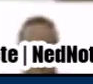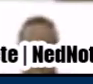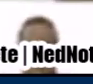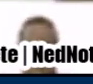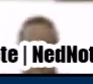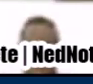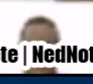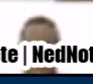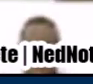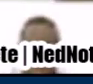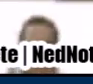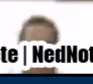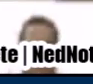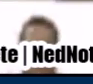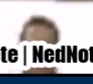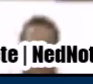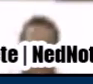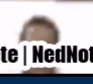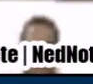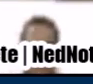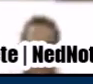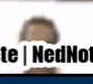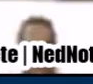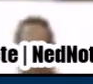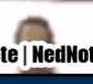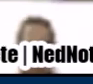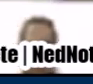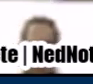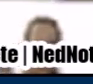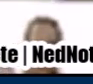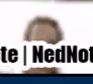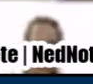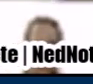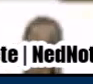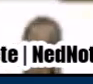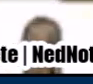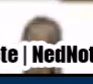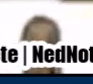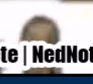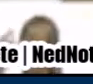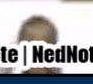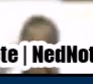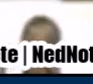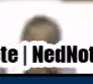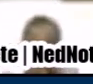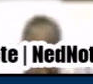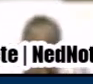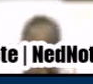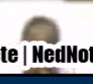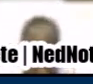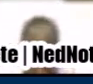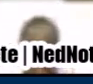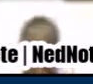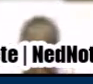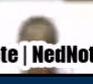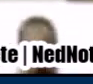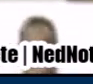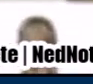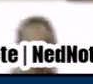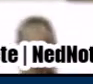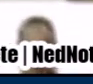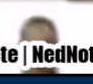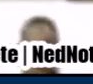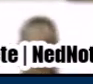funciones en el CNE, nada más y nada menos que quitó las competencias, tres diputados de un solo hachazo. Hoy